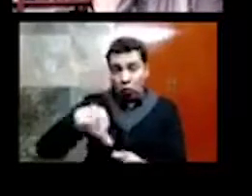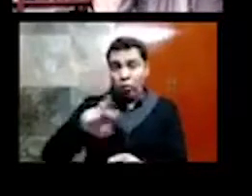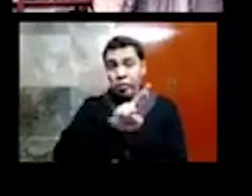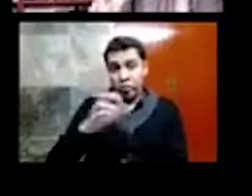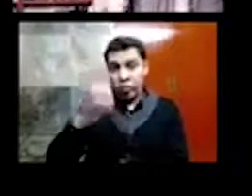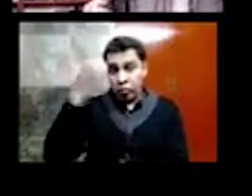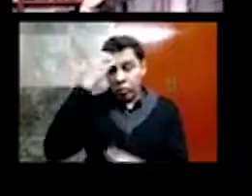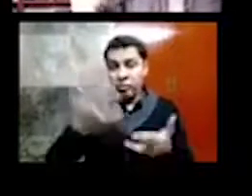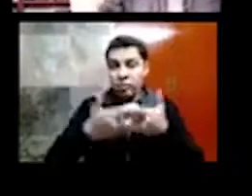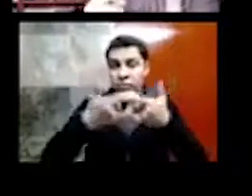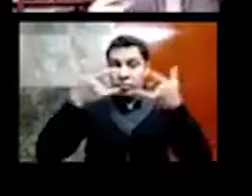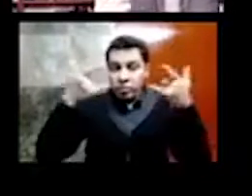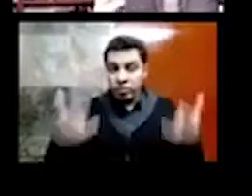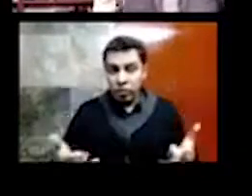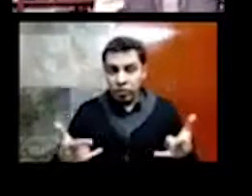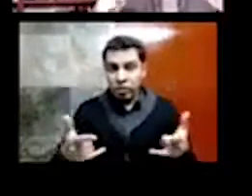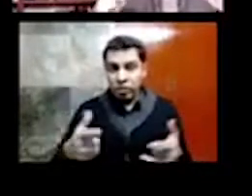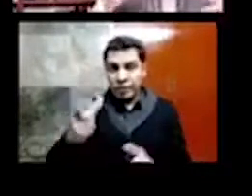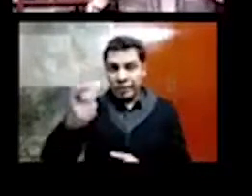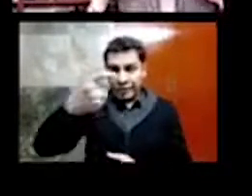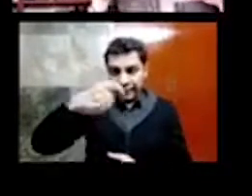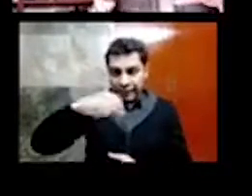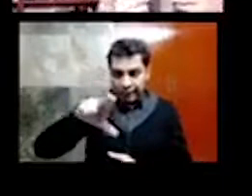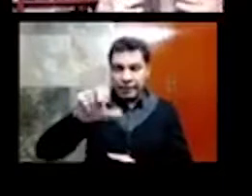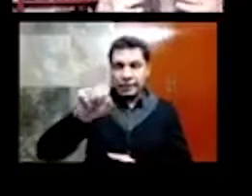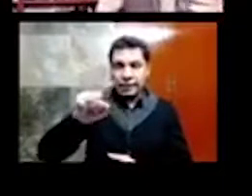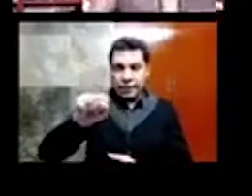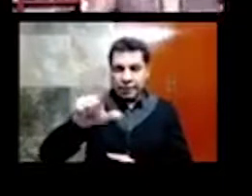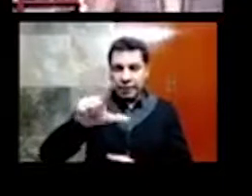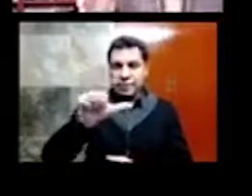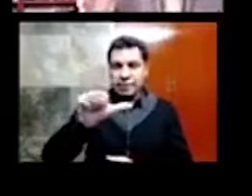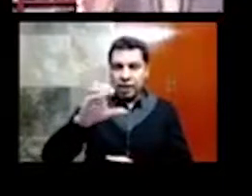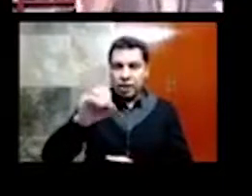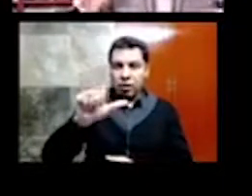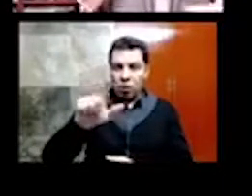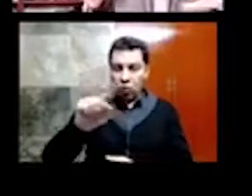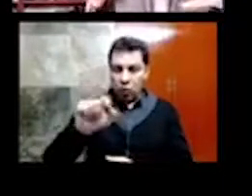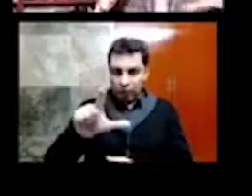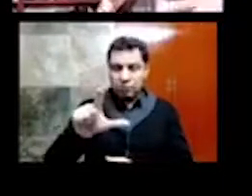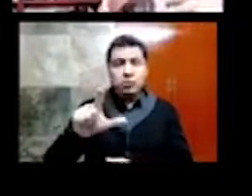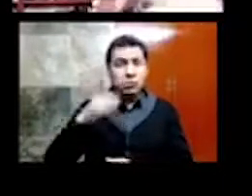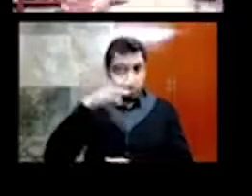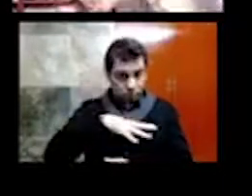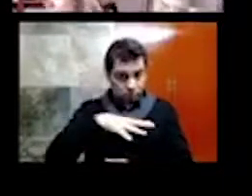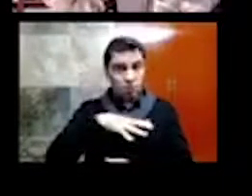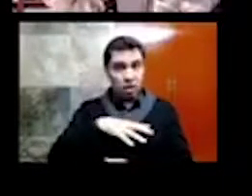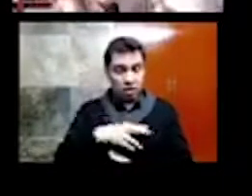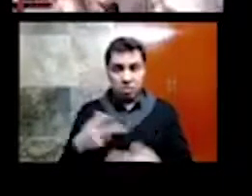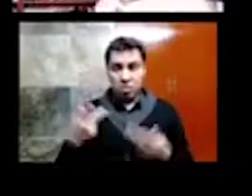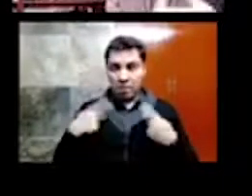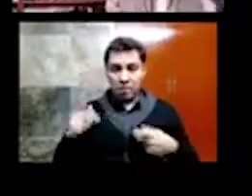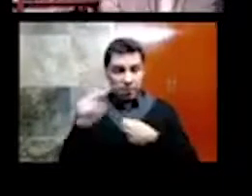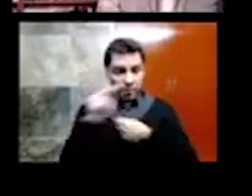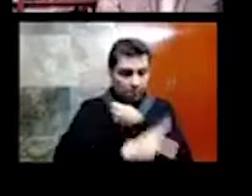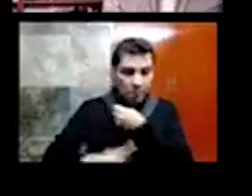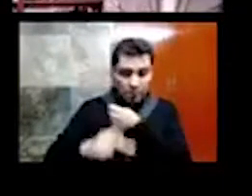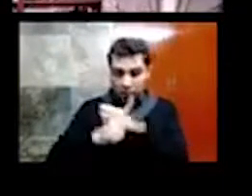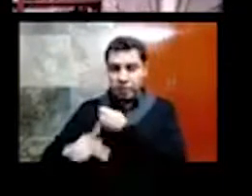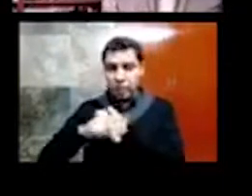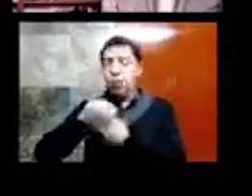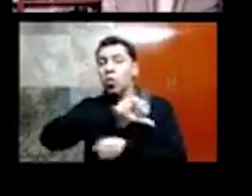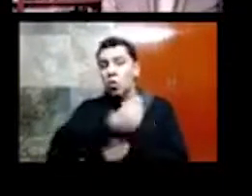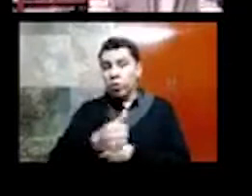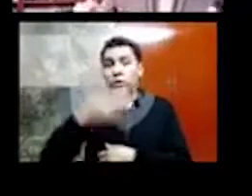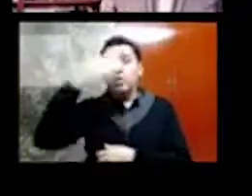decir, itzaes y putunes como mexicanos, pueblos de habla náhuatl, que están fluyendo hacia la península de